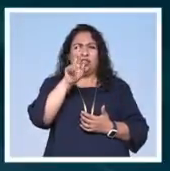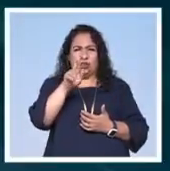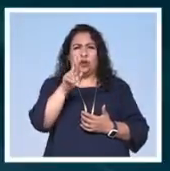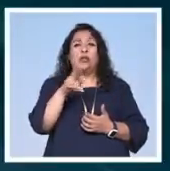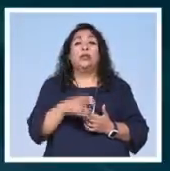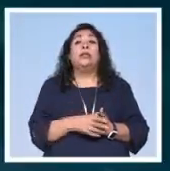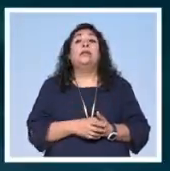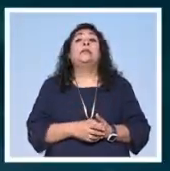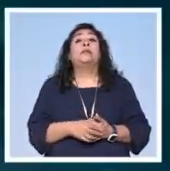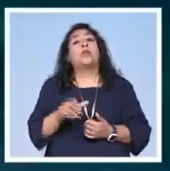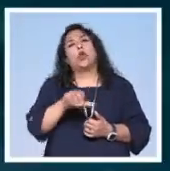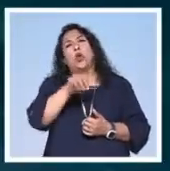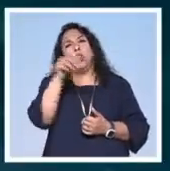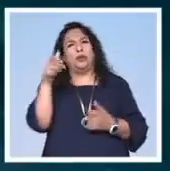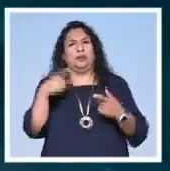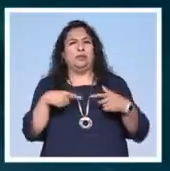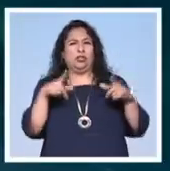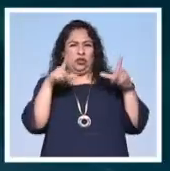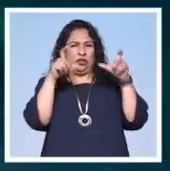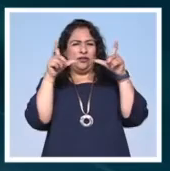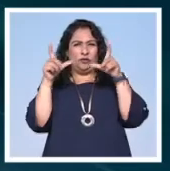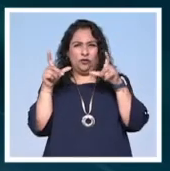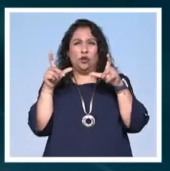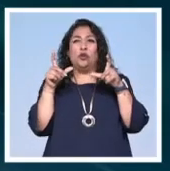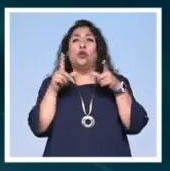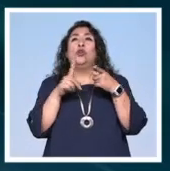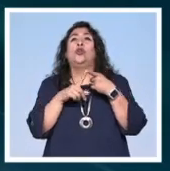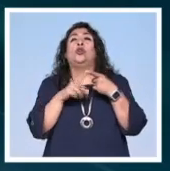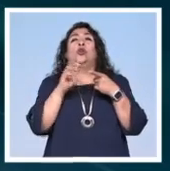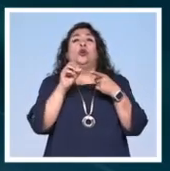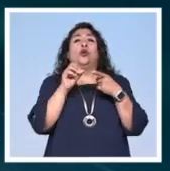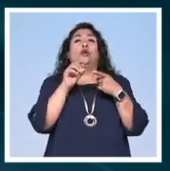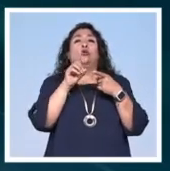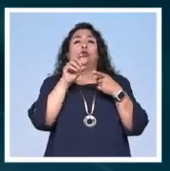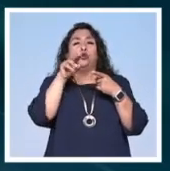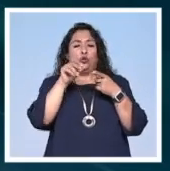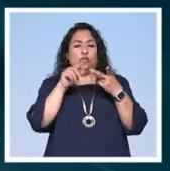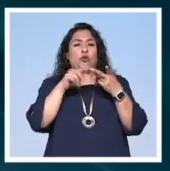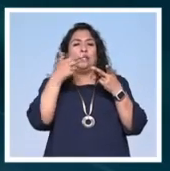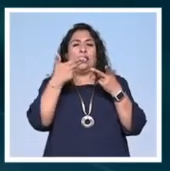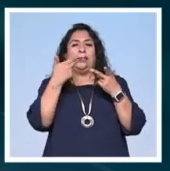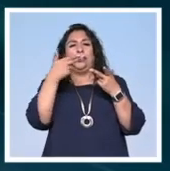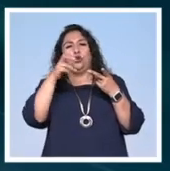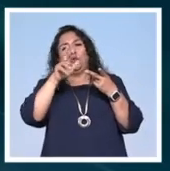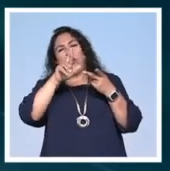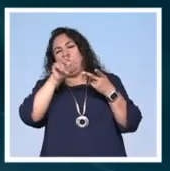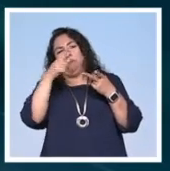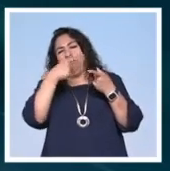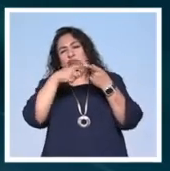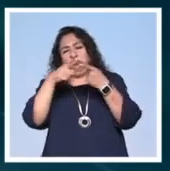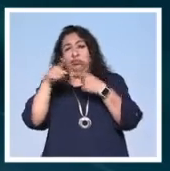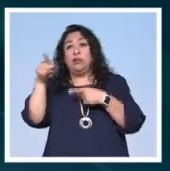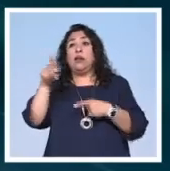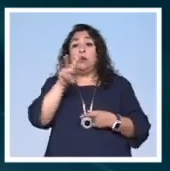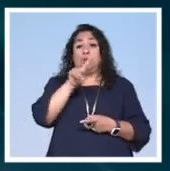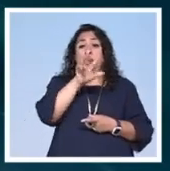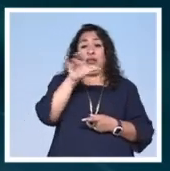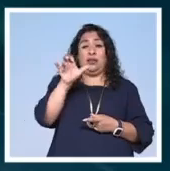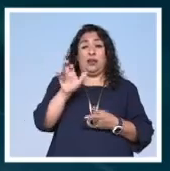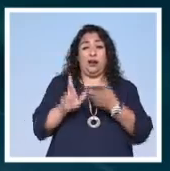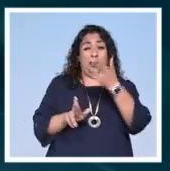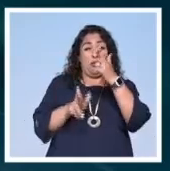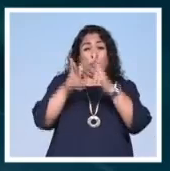fotográfico y otros fotógrafos eh que por ejemplo va a ser ozuna H Gutiérrez etcétera Francisco Villa El